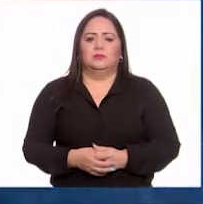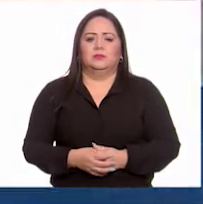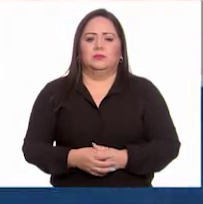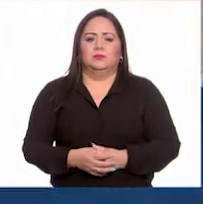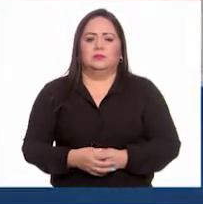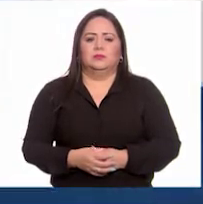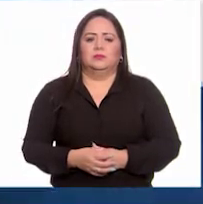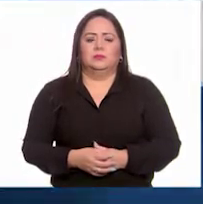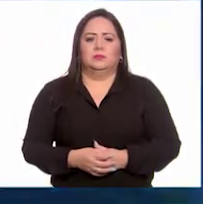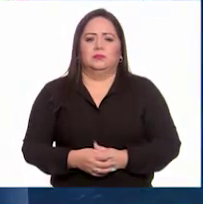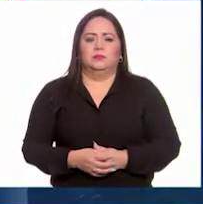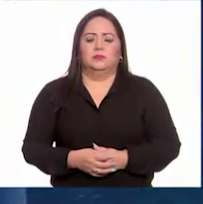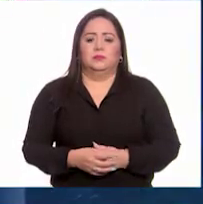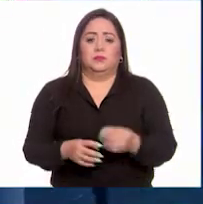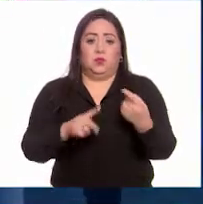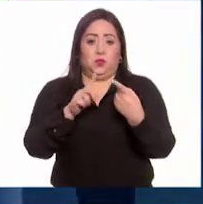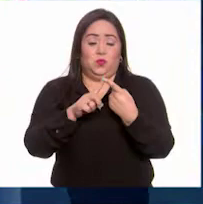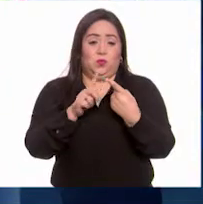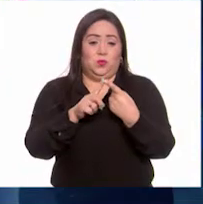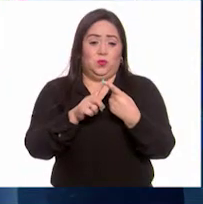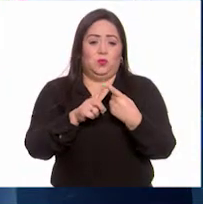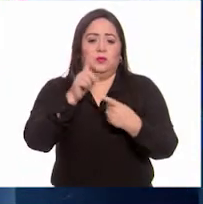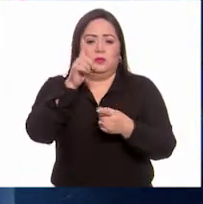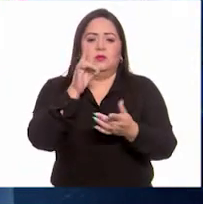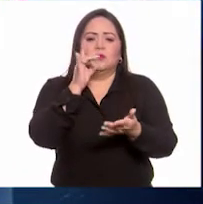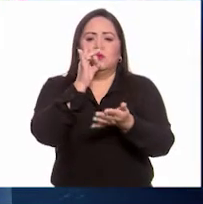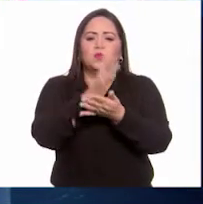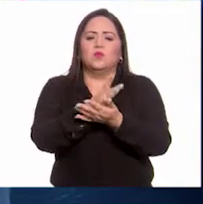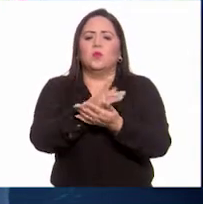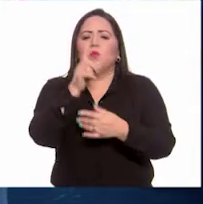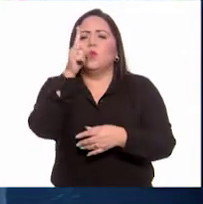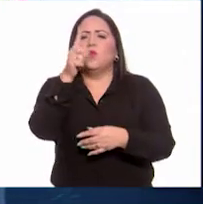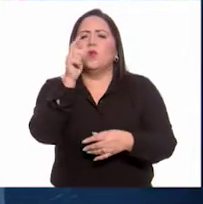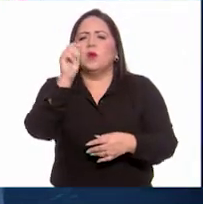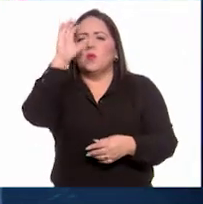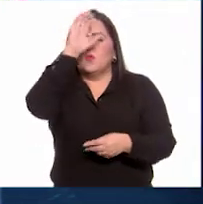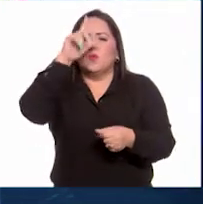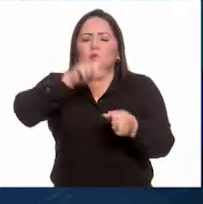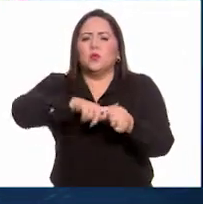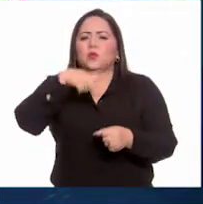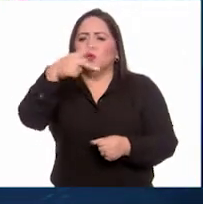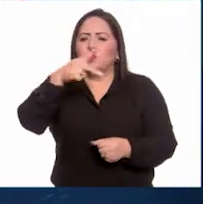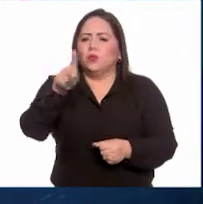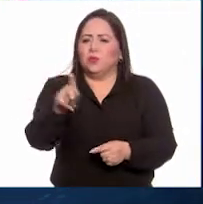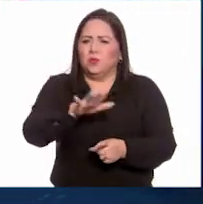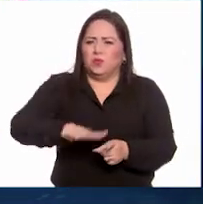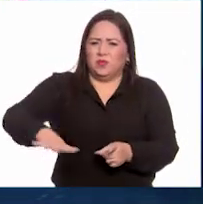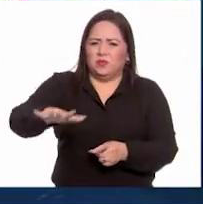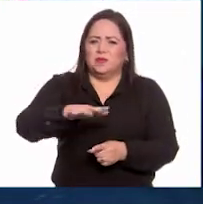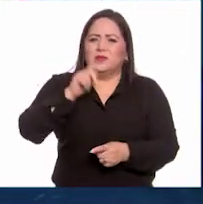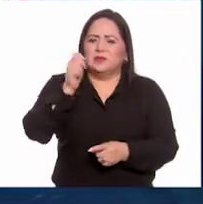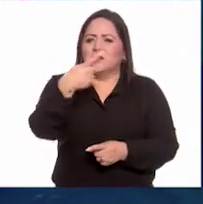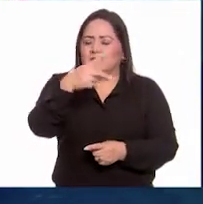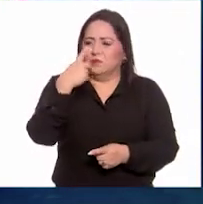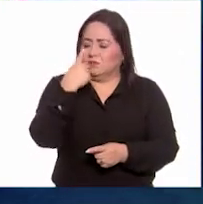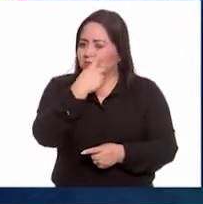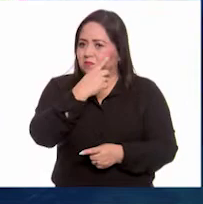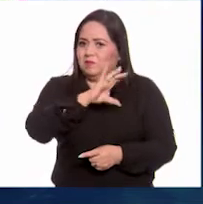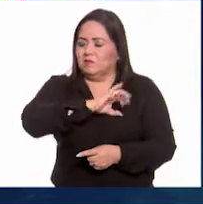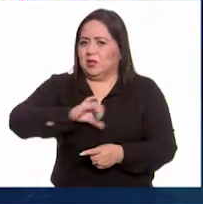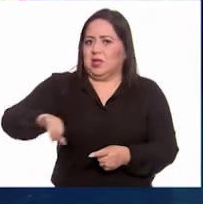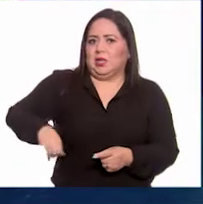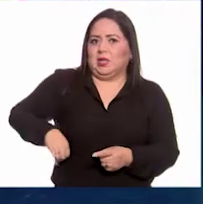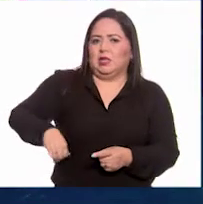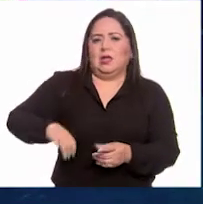Cartonero. 1. Identifiquen una práctica cultural de su comunidad que sea de su interés, por